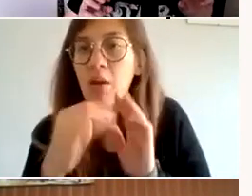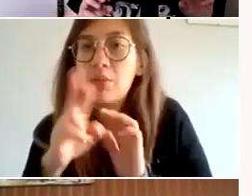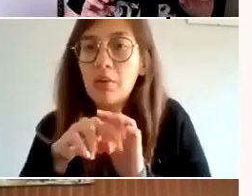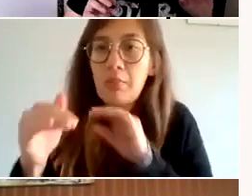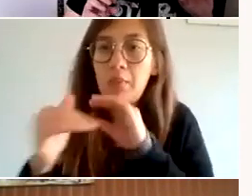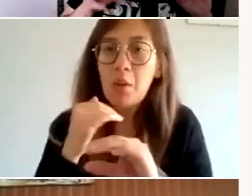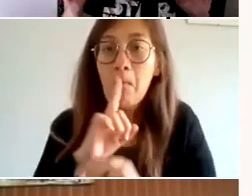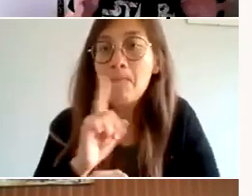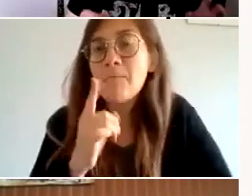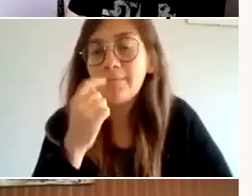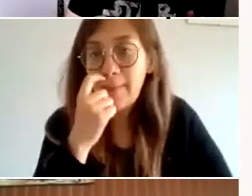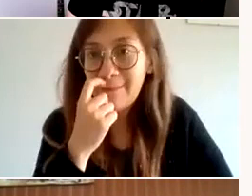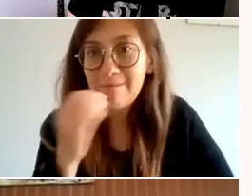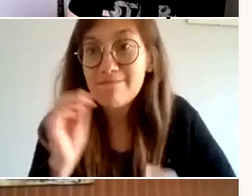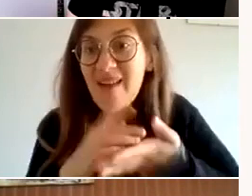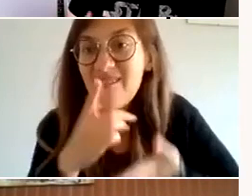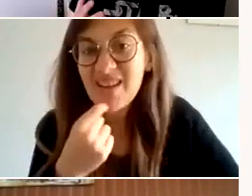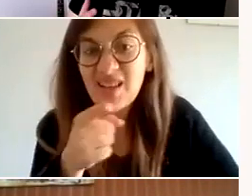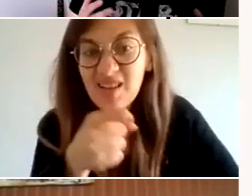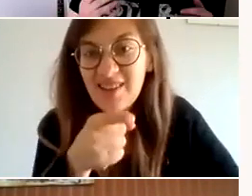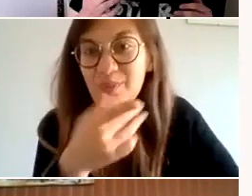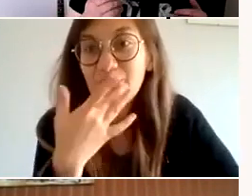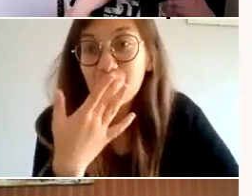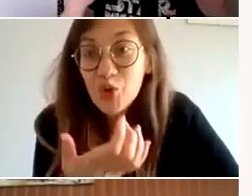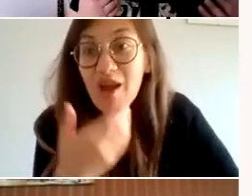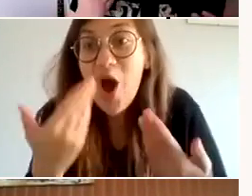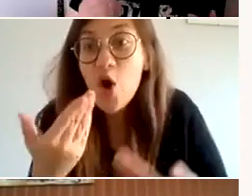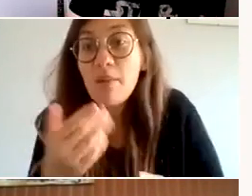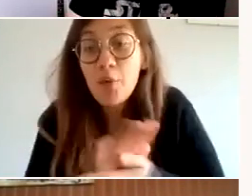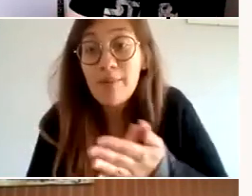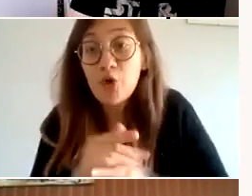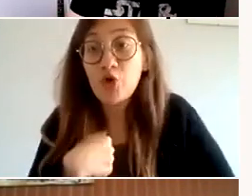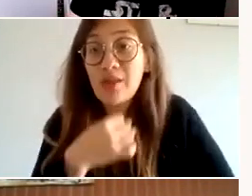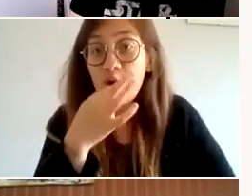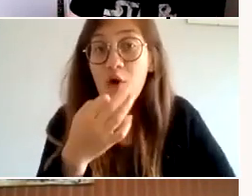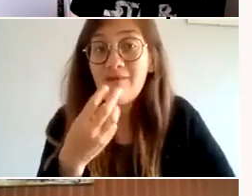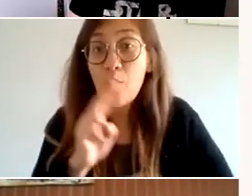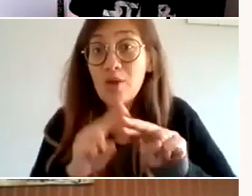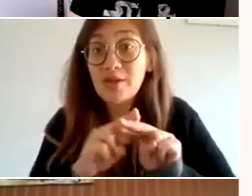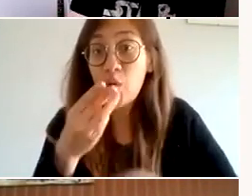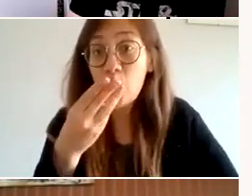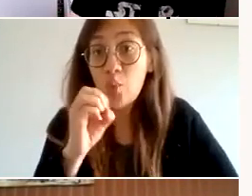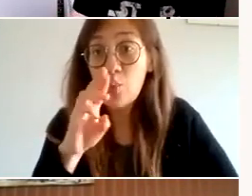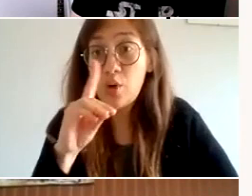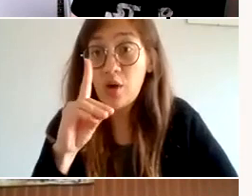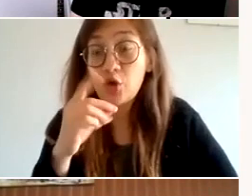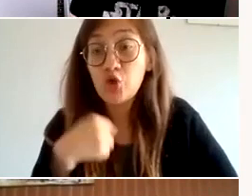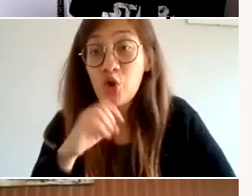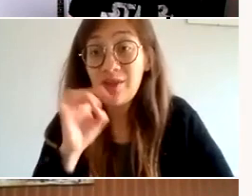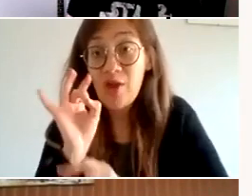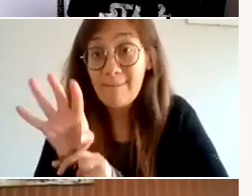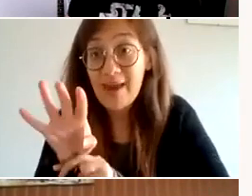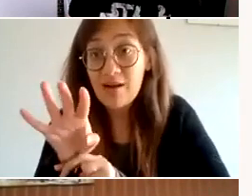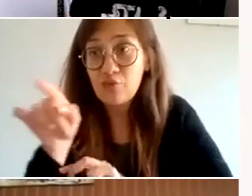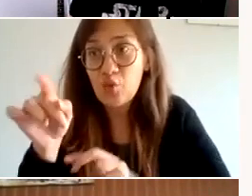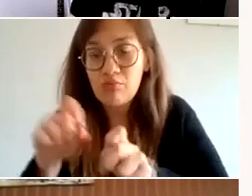videoconferencia, es mucho más fácil porque los dos están conversando, mirándose y resolviendo las dudas en el momento y escribiendo el informe que